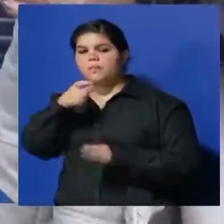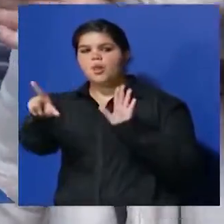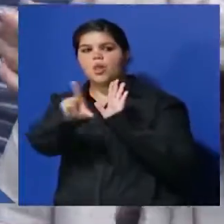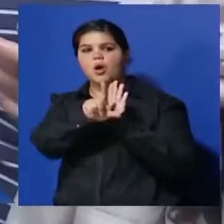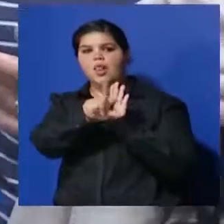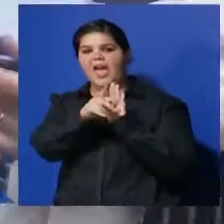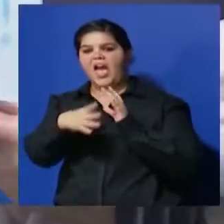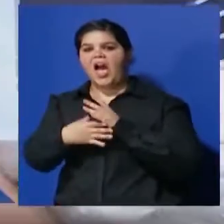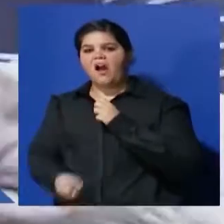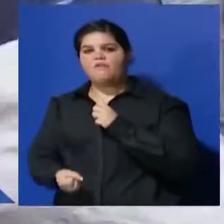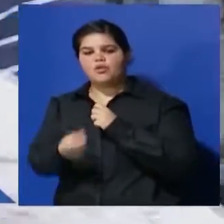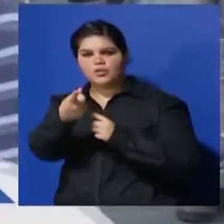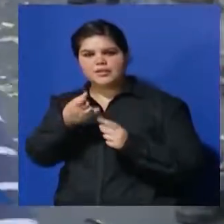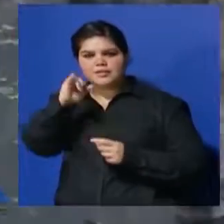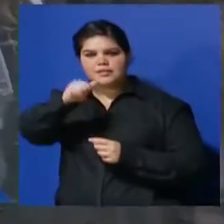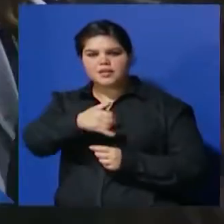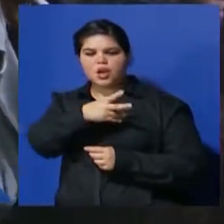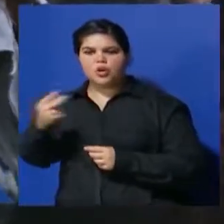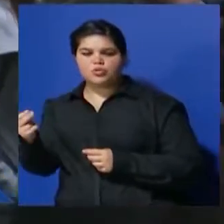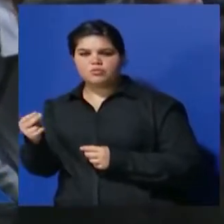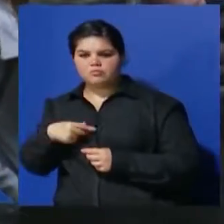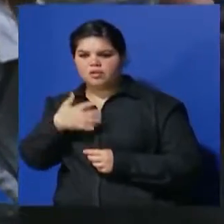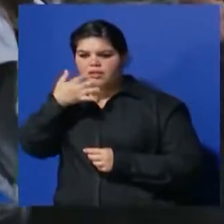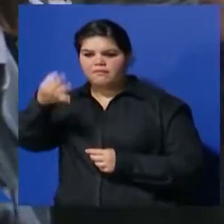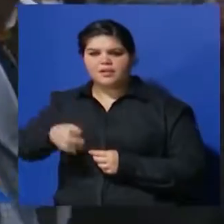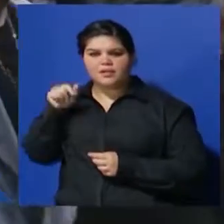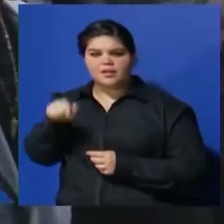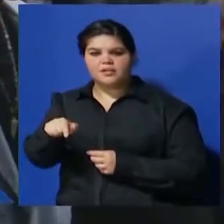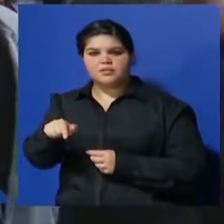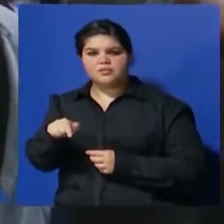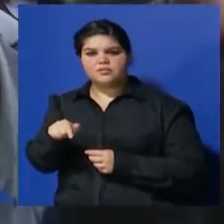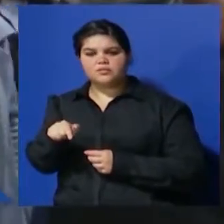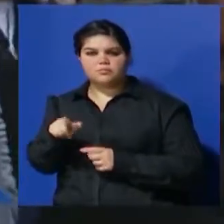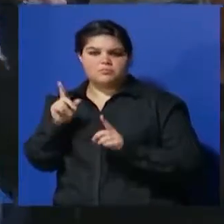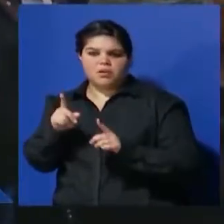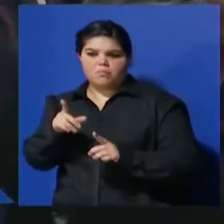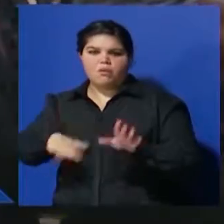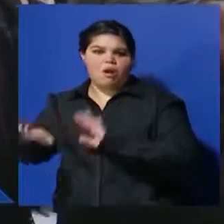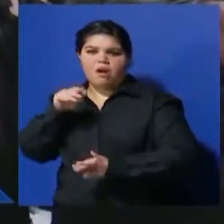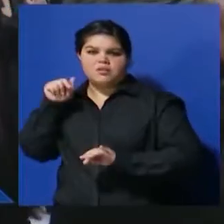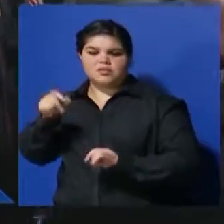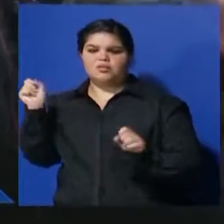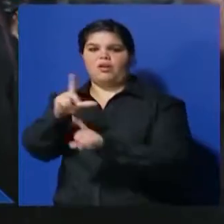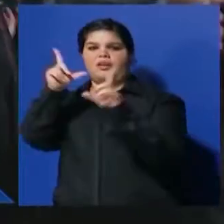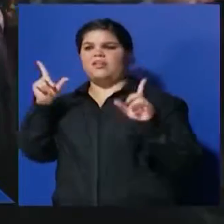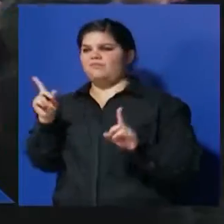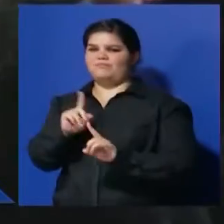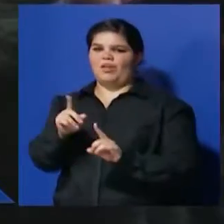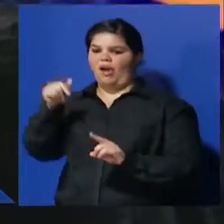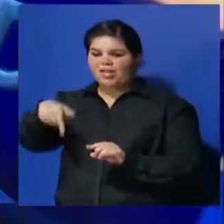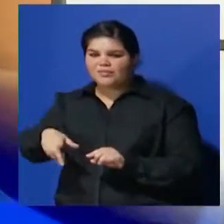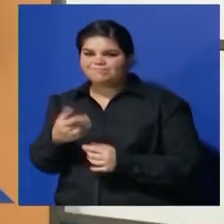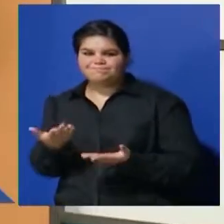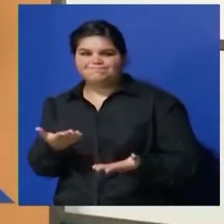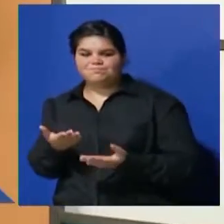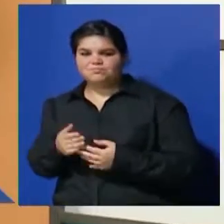Argentina. En fin, creámoslo cuando pasan este tipo de cosas, ¿no? Esto es lo que es increíble, no lo que está pasando. Claro. Sin lugar